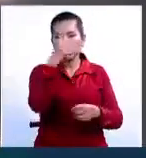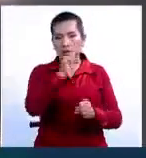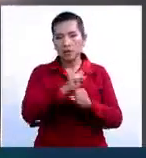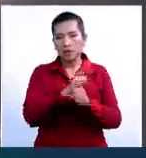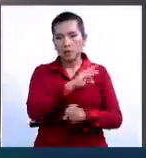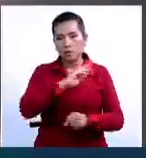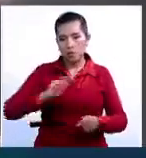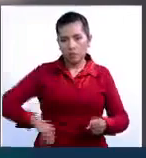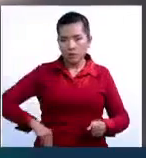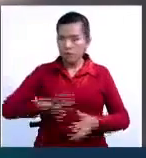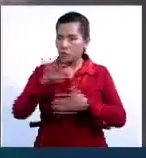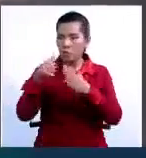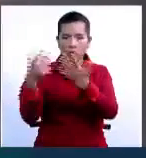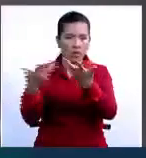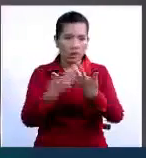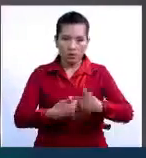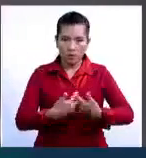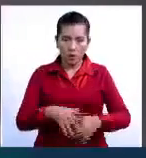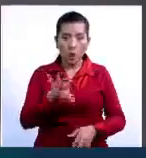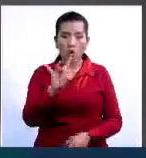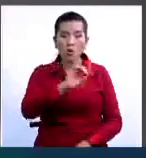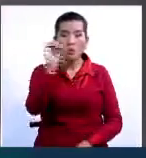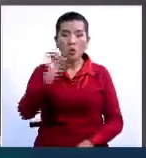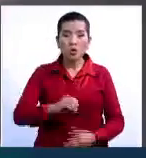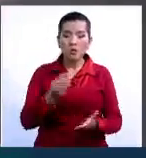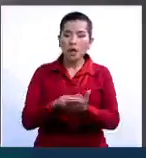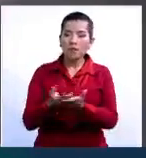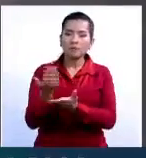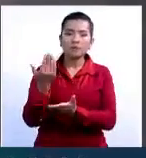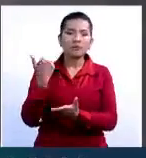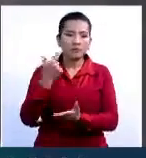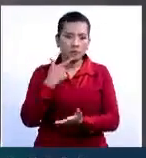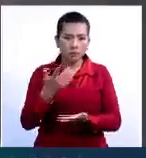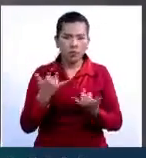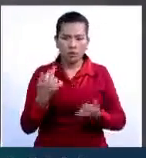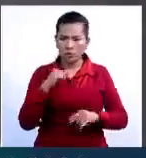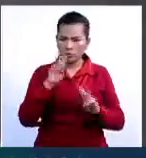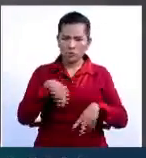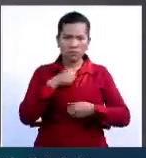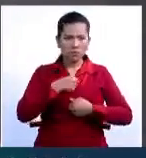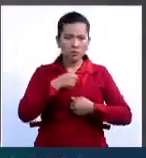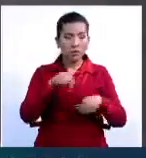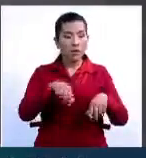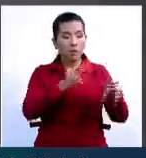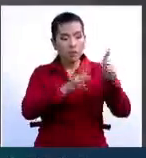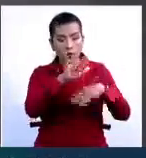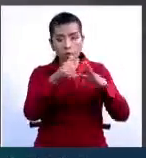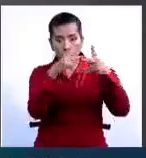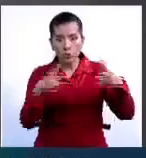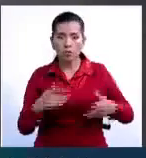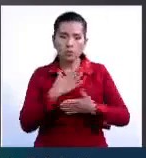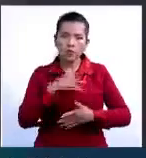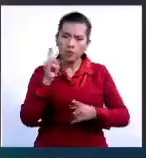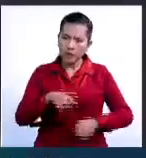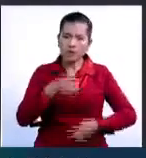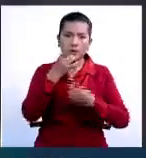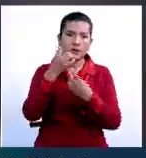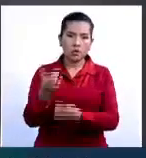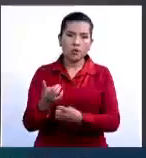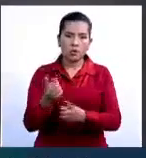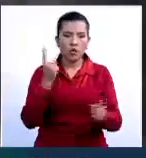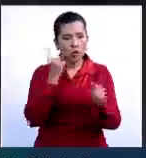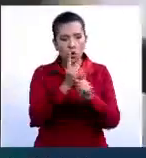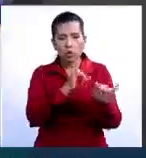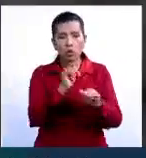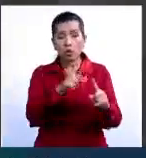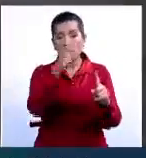los empresarios, que realmente es algo muy lamentable, y pedimos a la población potosina que hagan la denuncia como lo ha hecho este ciudadano